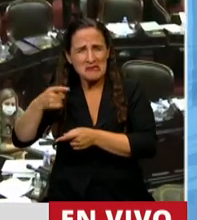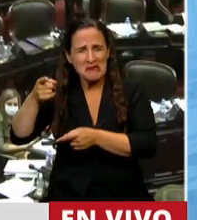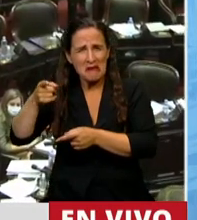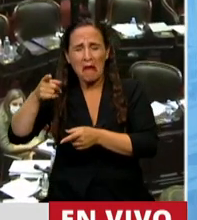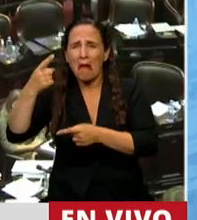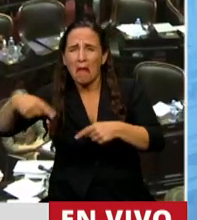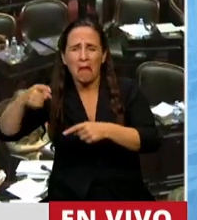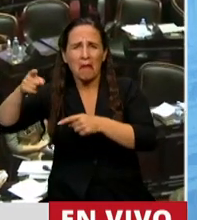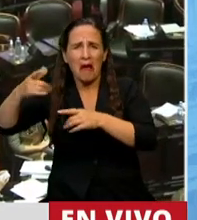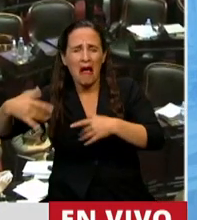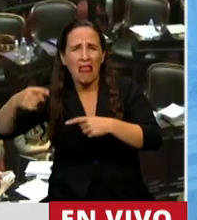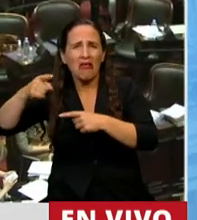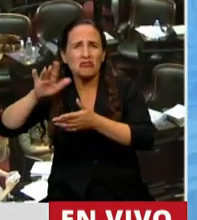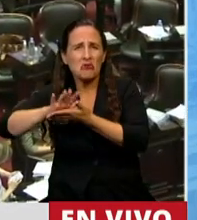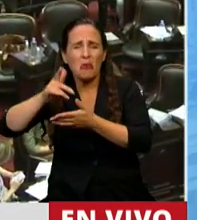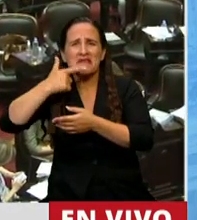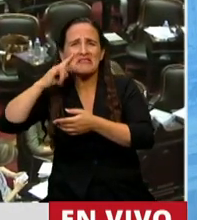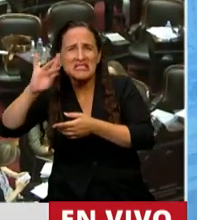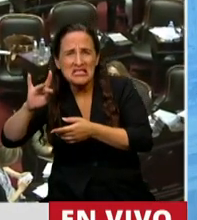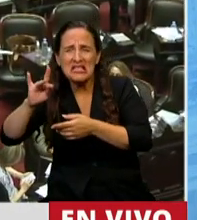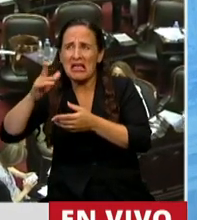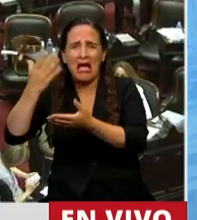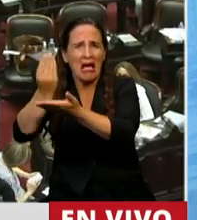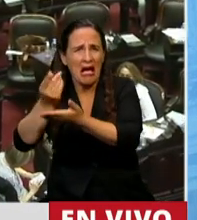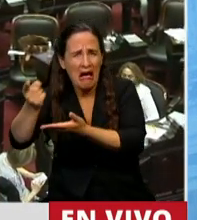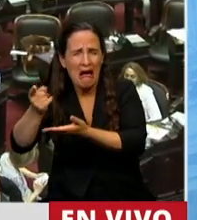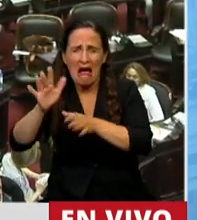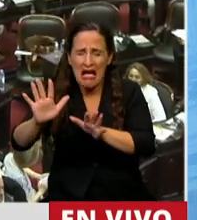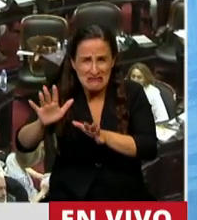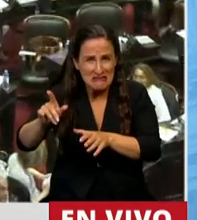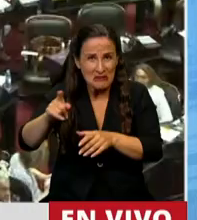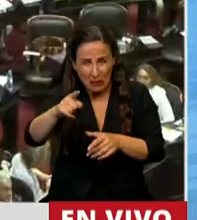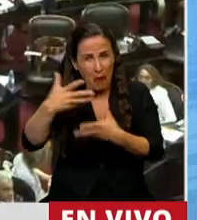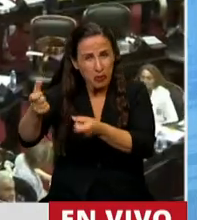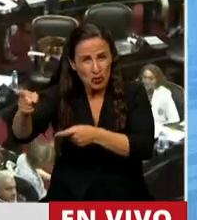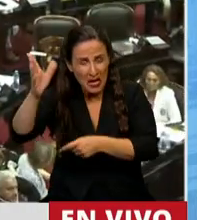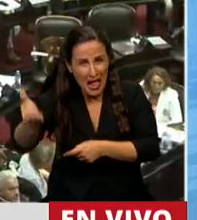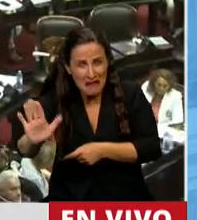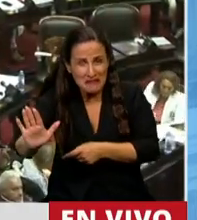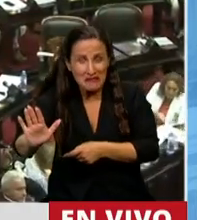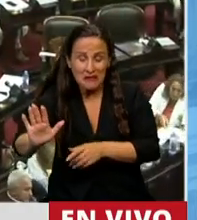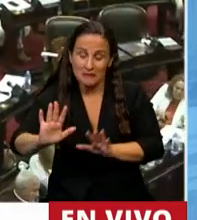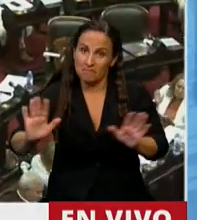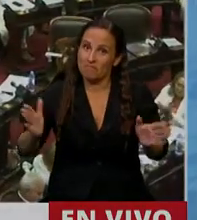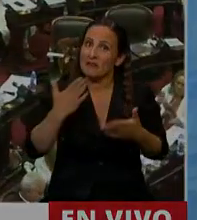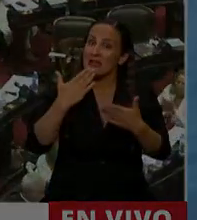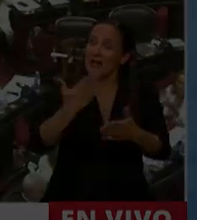las operaciones de los servicios de la CIDE disfrazados acá de diputados. Gracias, señora Presidenta.